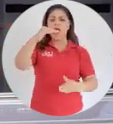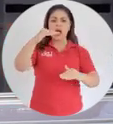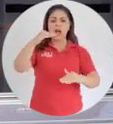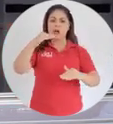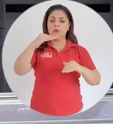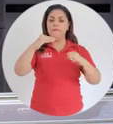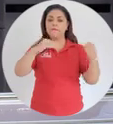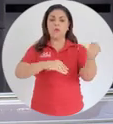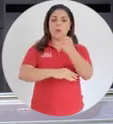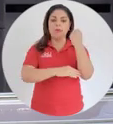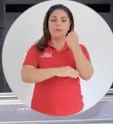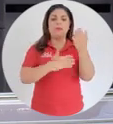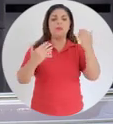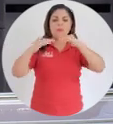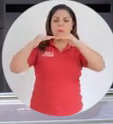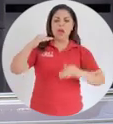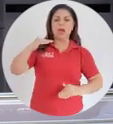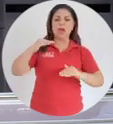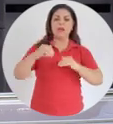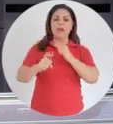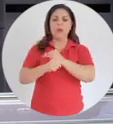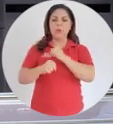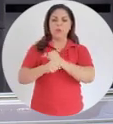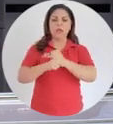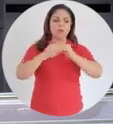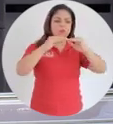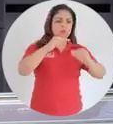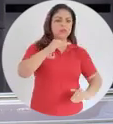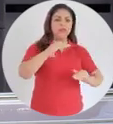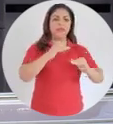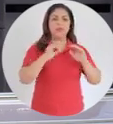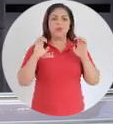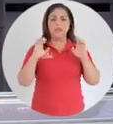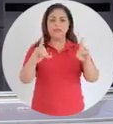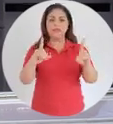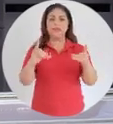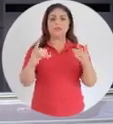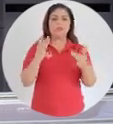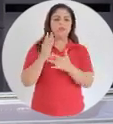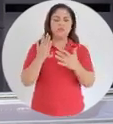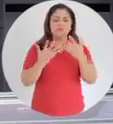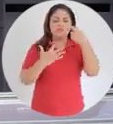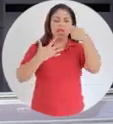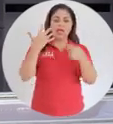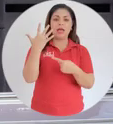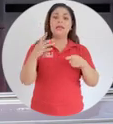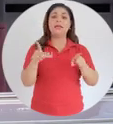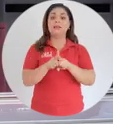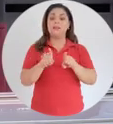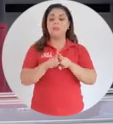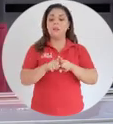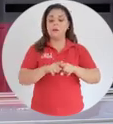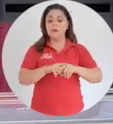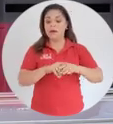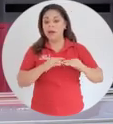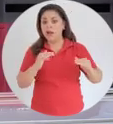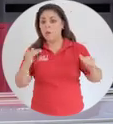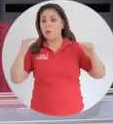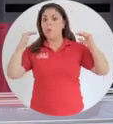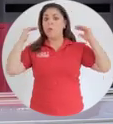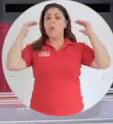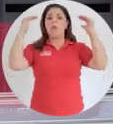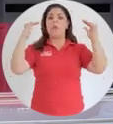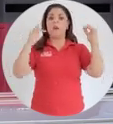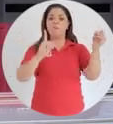las brechas existentes a nivel laboral, a nivel educativo, a nivel tecnológico, pero también la agudización de la violencia expresa